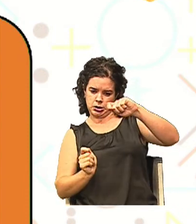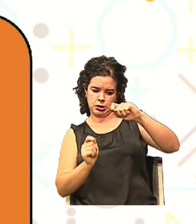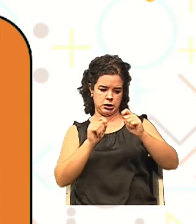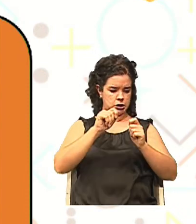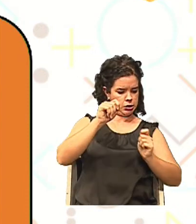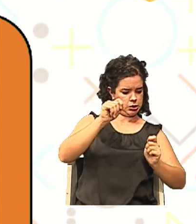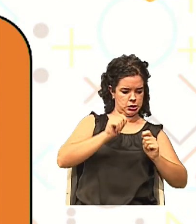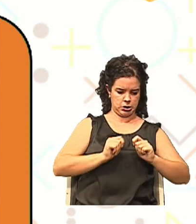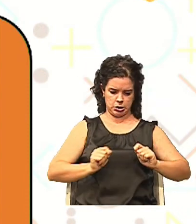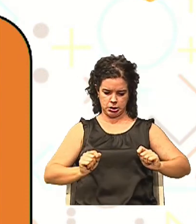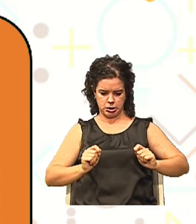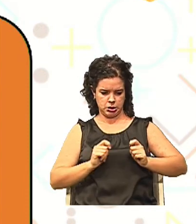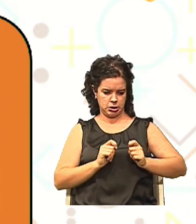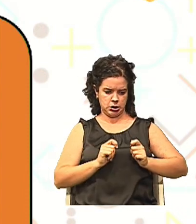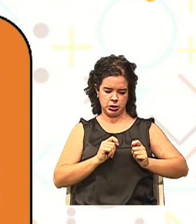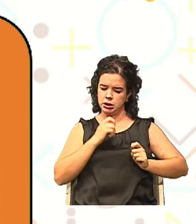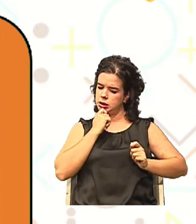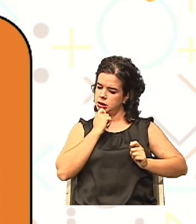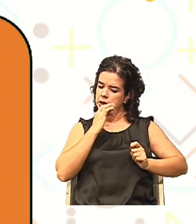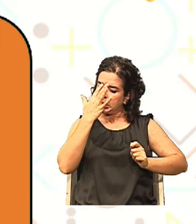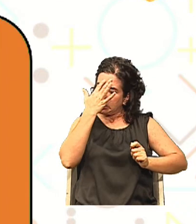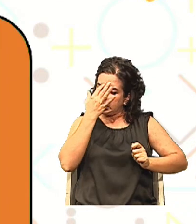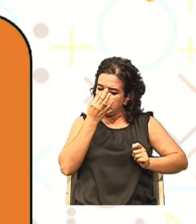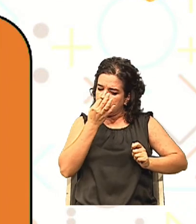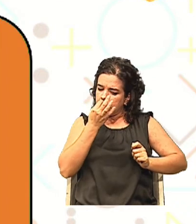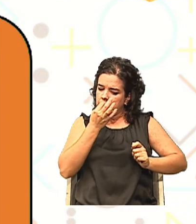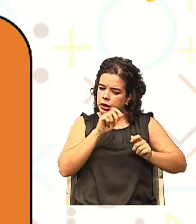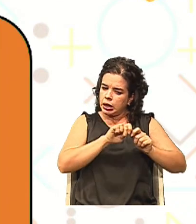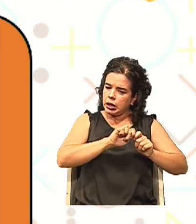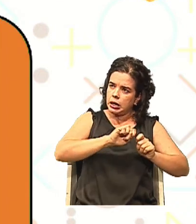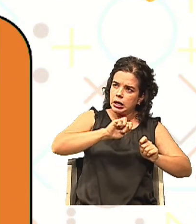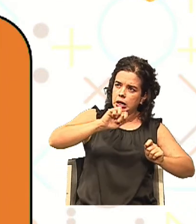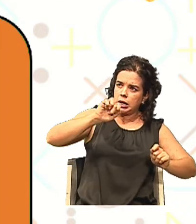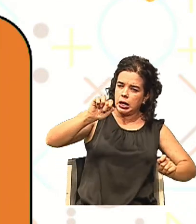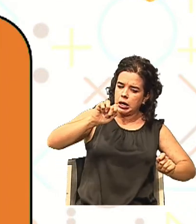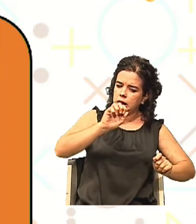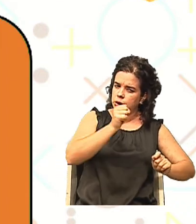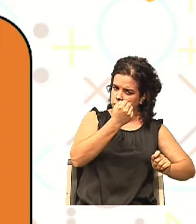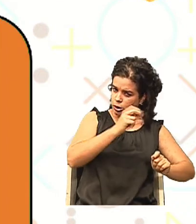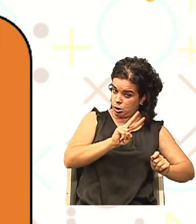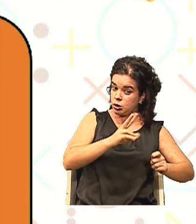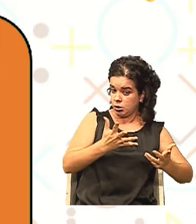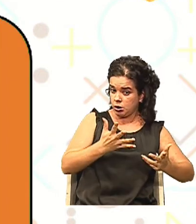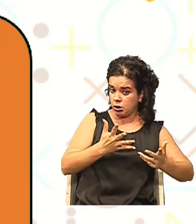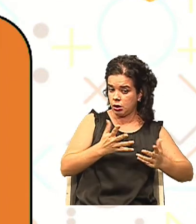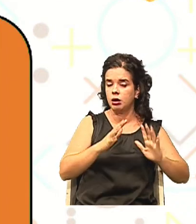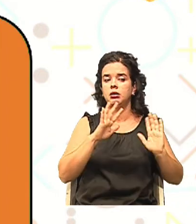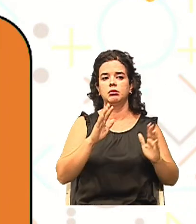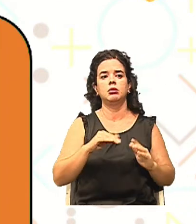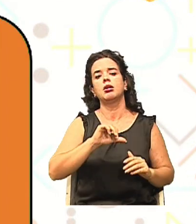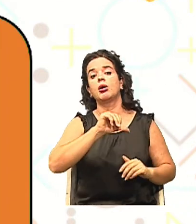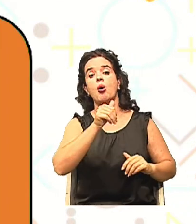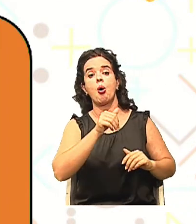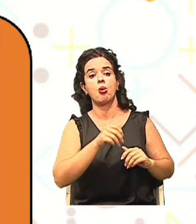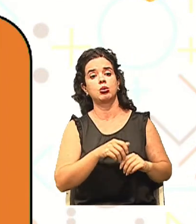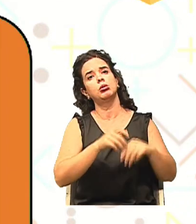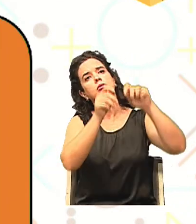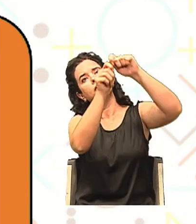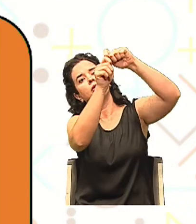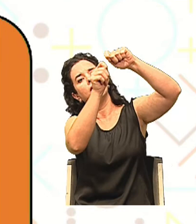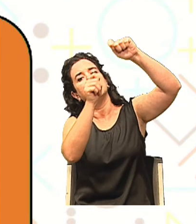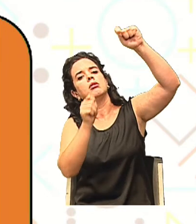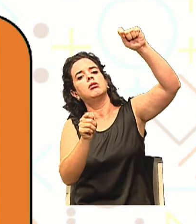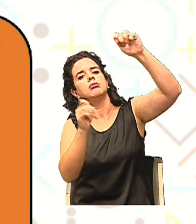estoy entendiendo, creo que sería con 12. Exactamente. Y el lado de menor tamaño